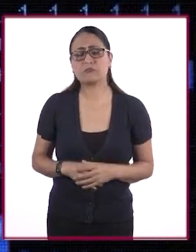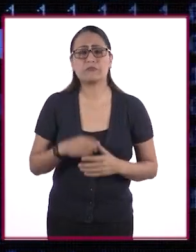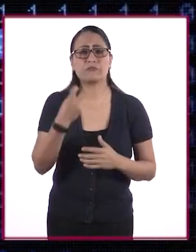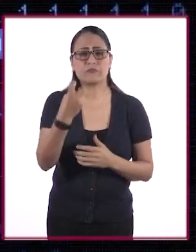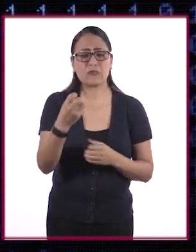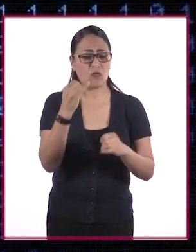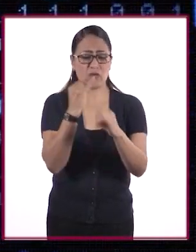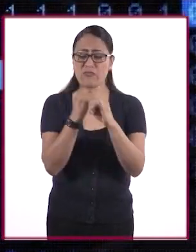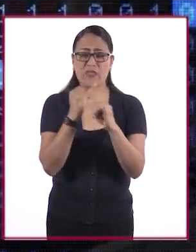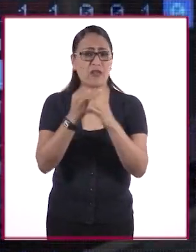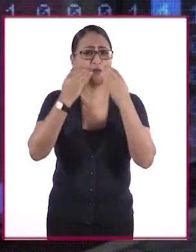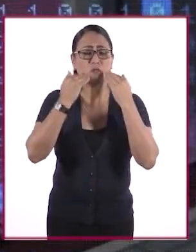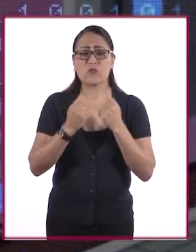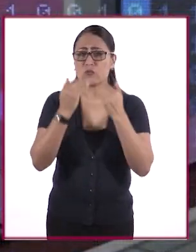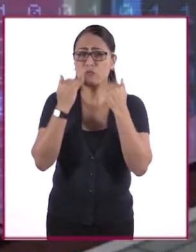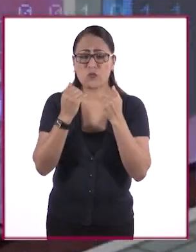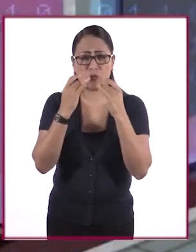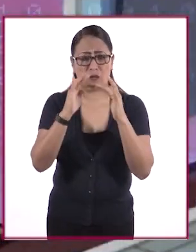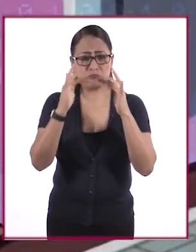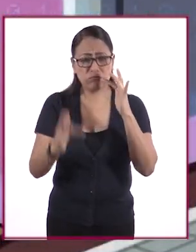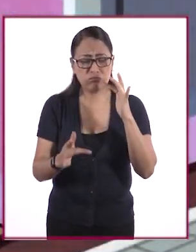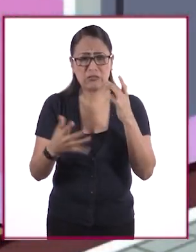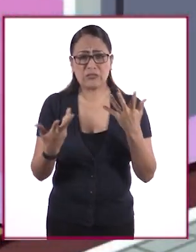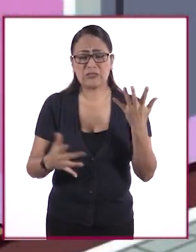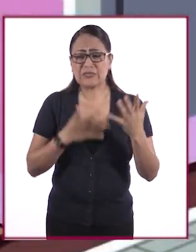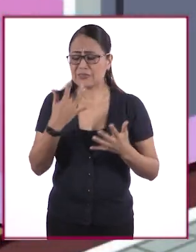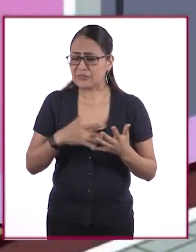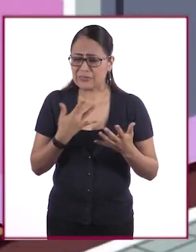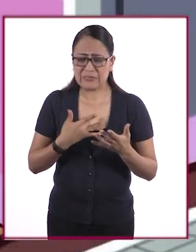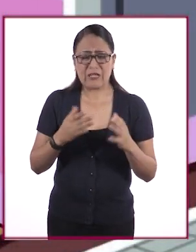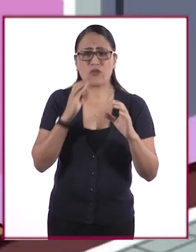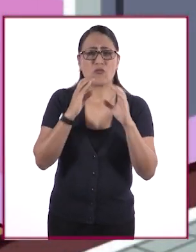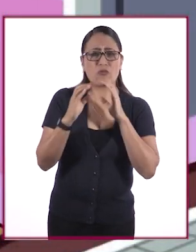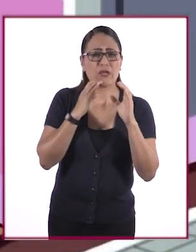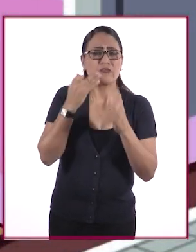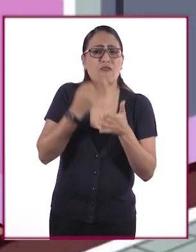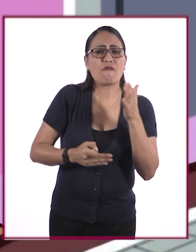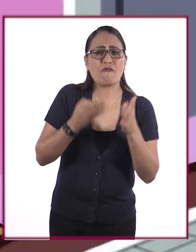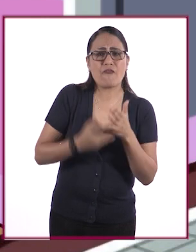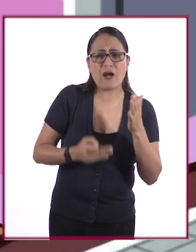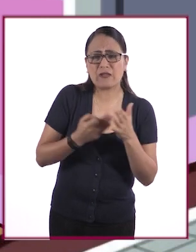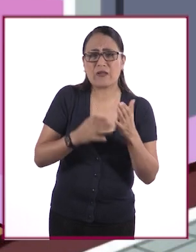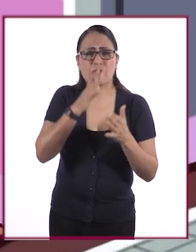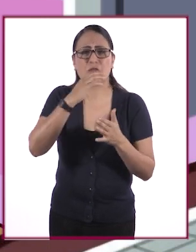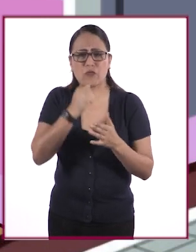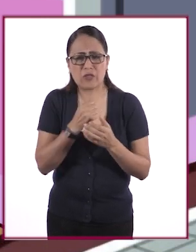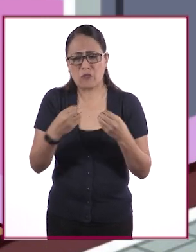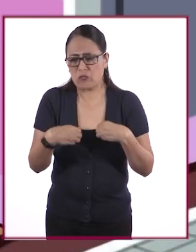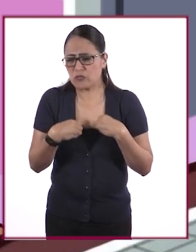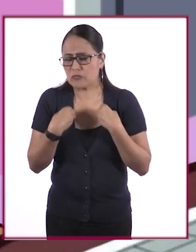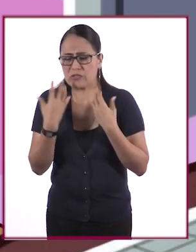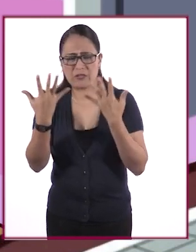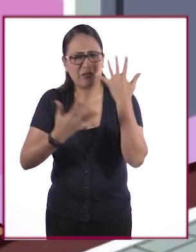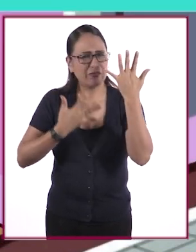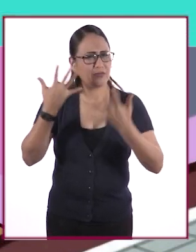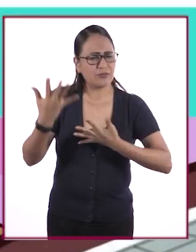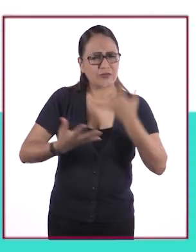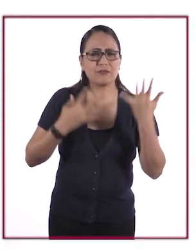cuando no hay Internet, sentimos que perdemos la posibilidad de comunicarnos y nuestra vida cotidiana se vuelve un